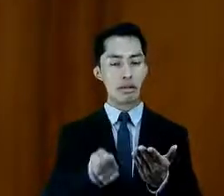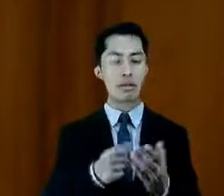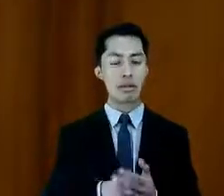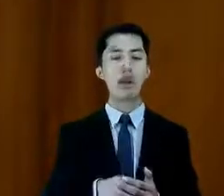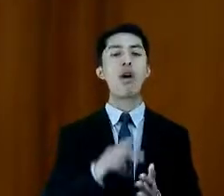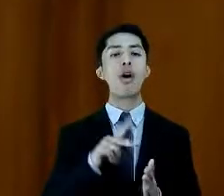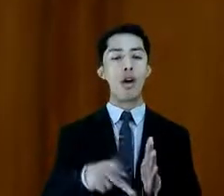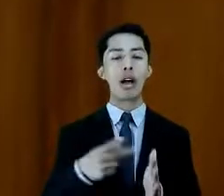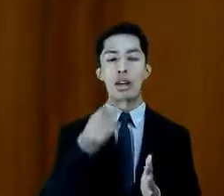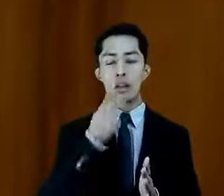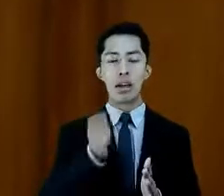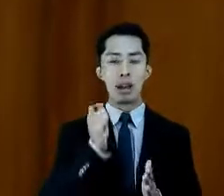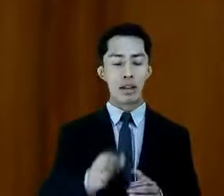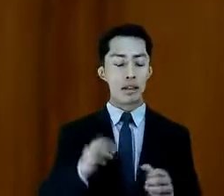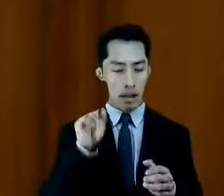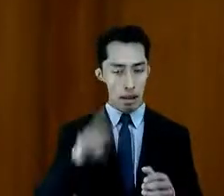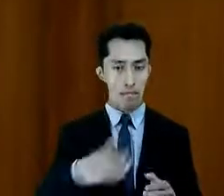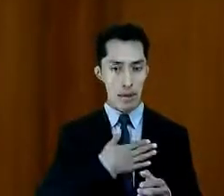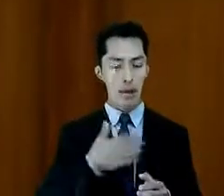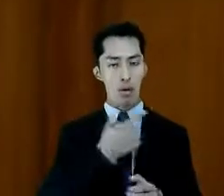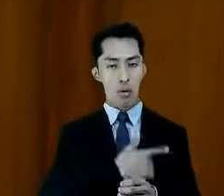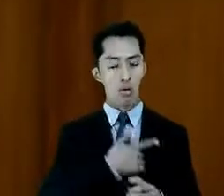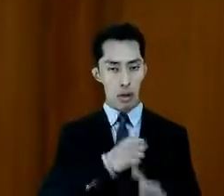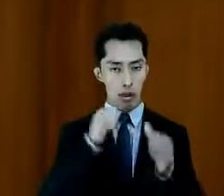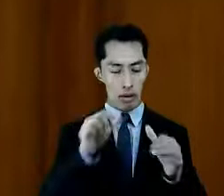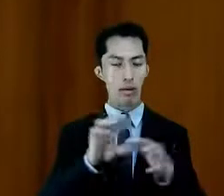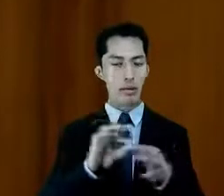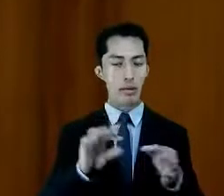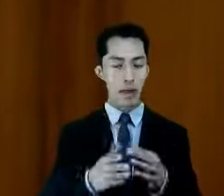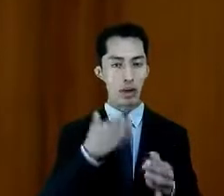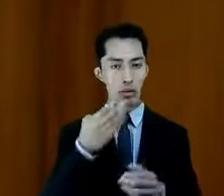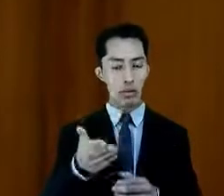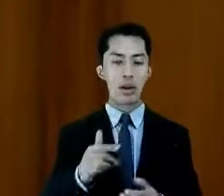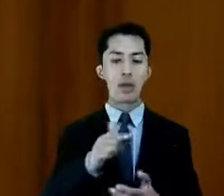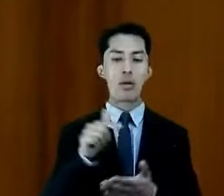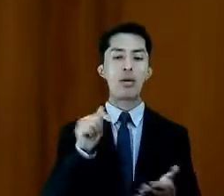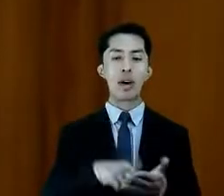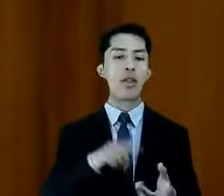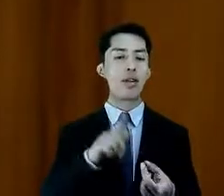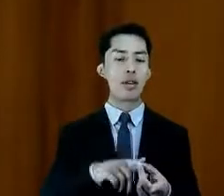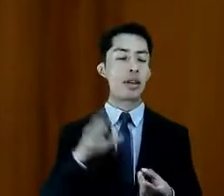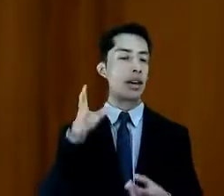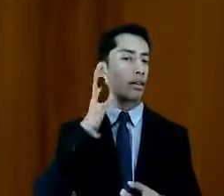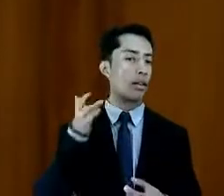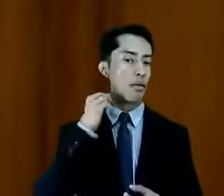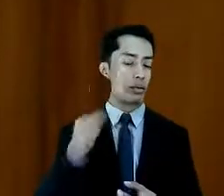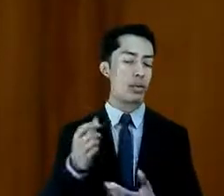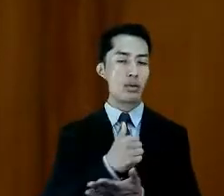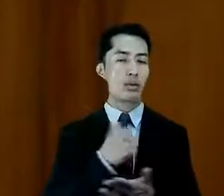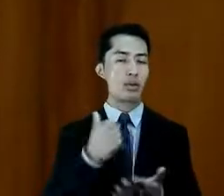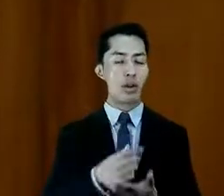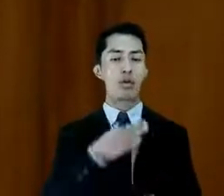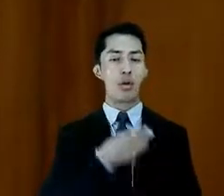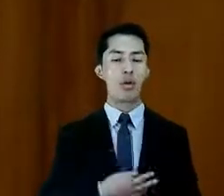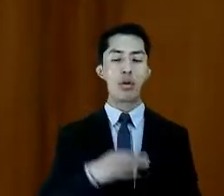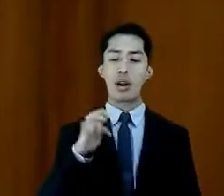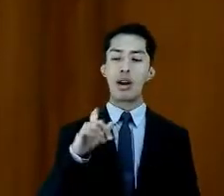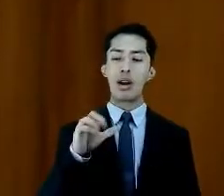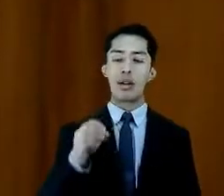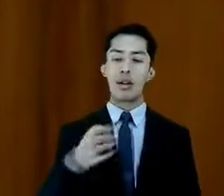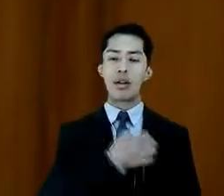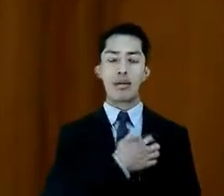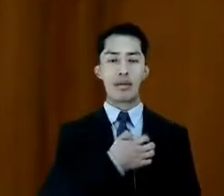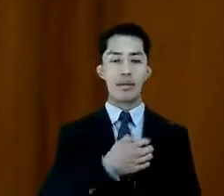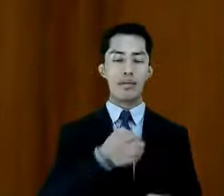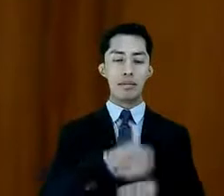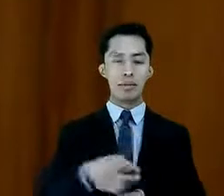Reiterando a usted la seguridad de mi atenta y distinguida consideración, dado en el Palacio del Poder Ejecutivo en la ciudad de Toluca de Lerdo, capital